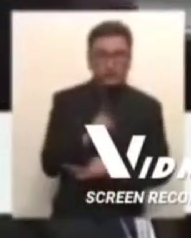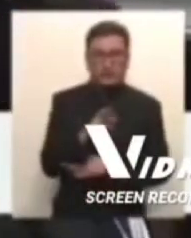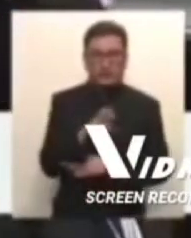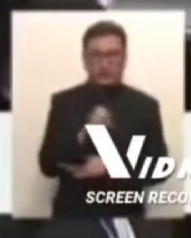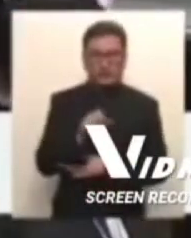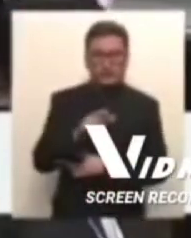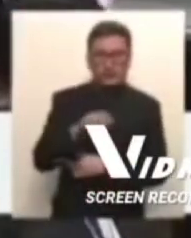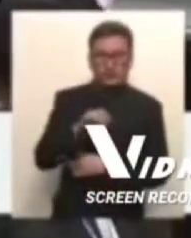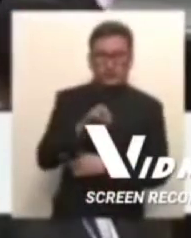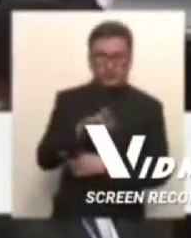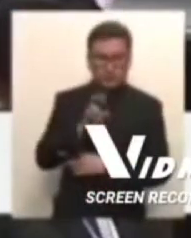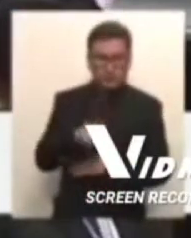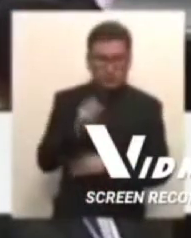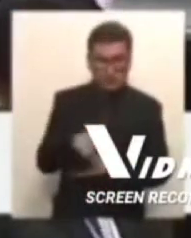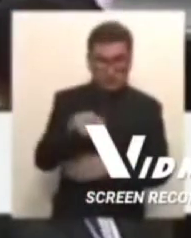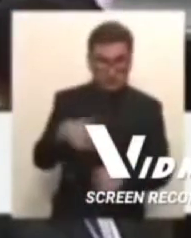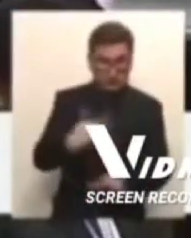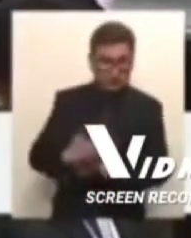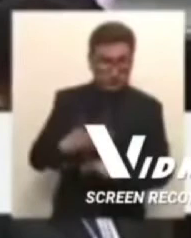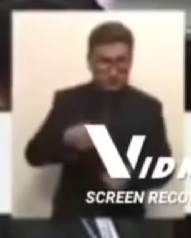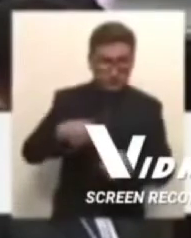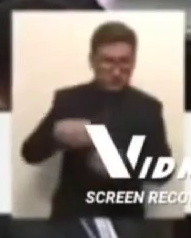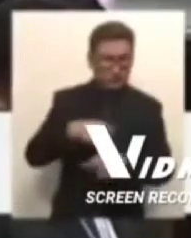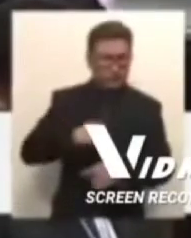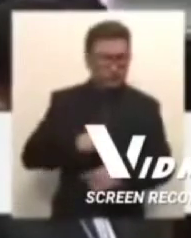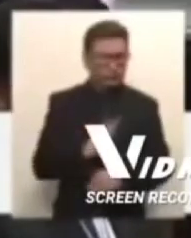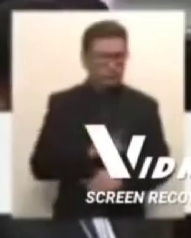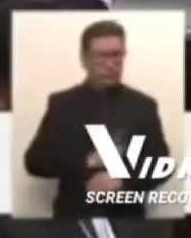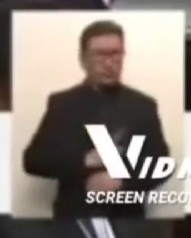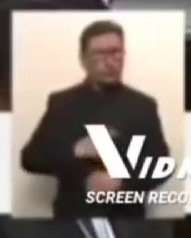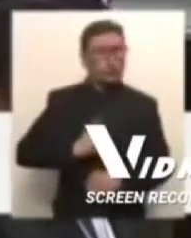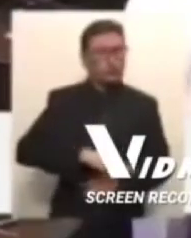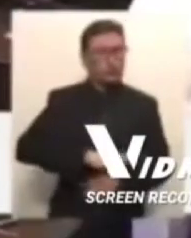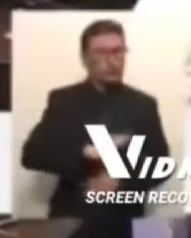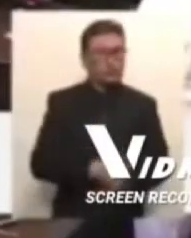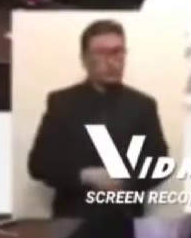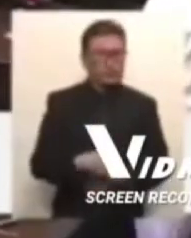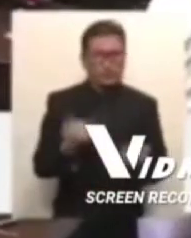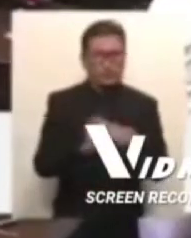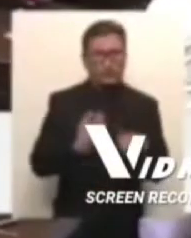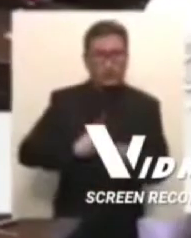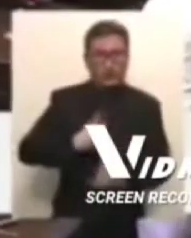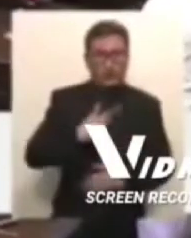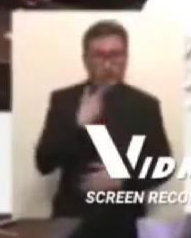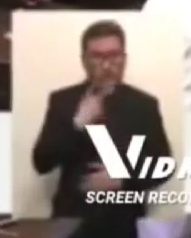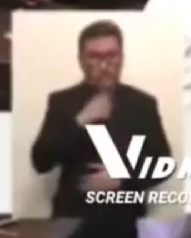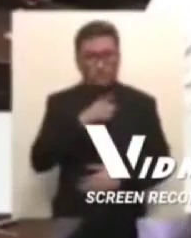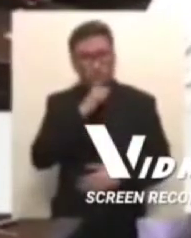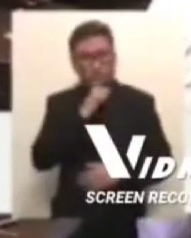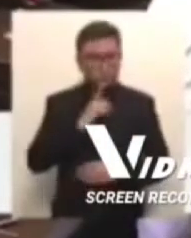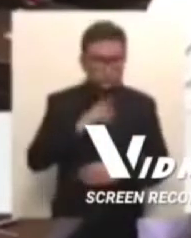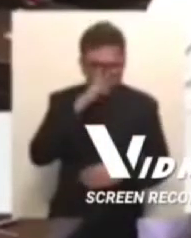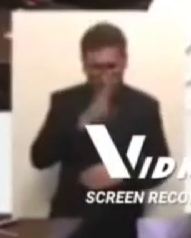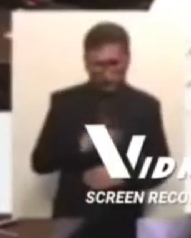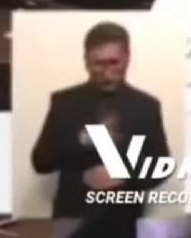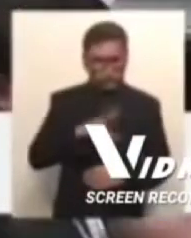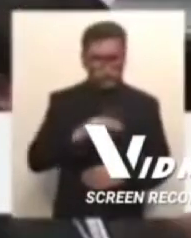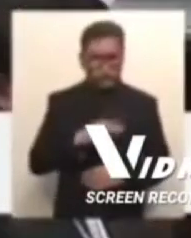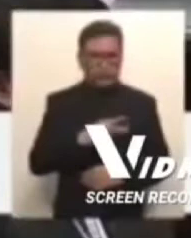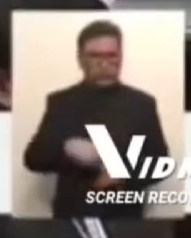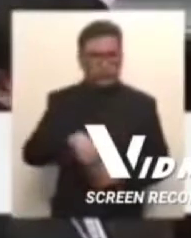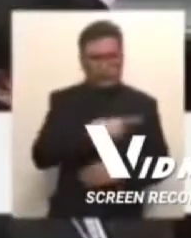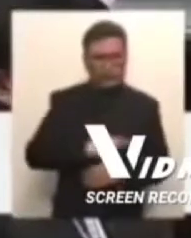Salmerón y mucho menos estoy dispuesto a tolerar censuras. Concluya, diputado, por